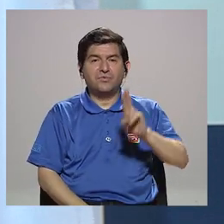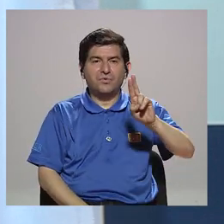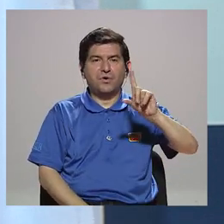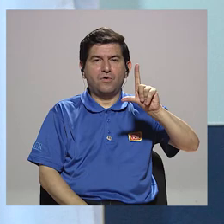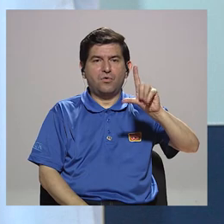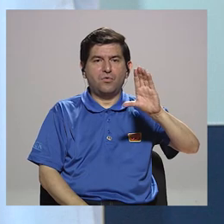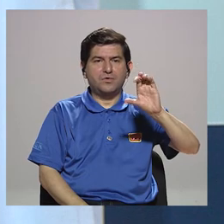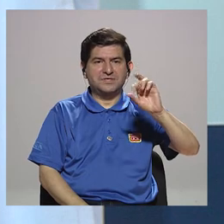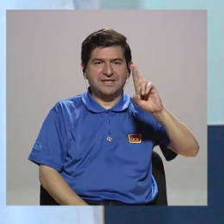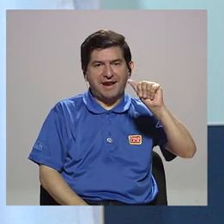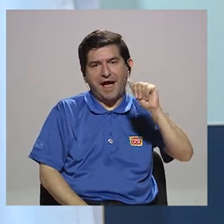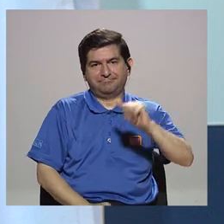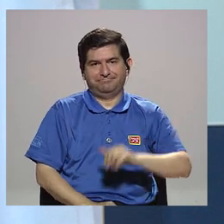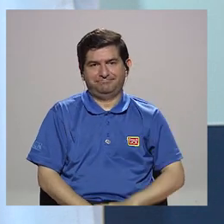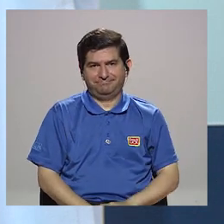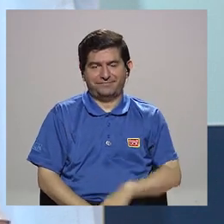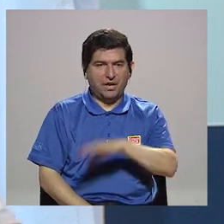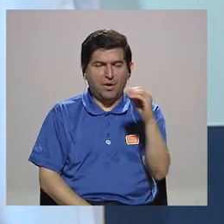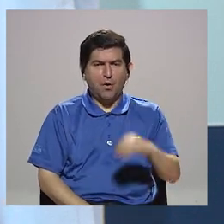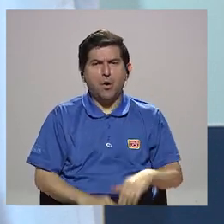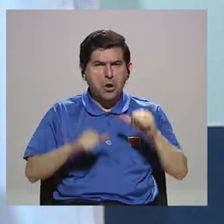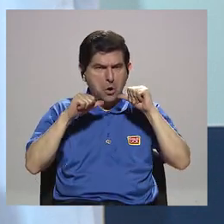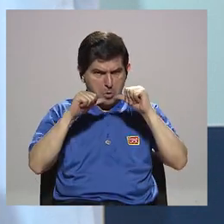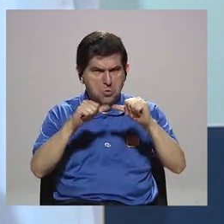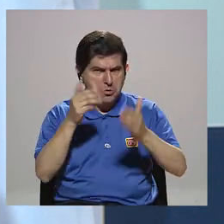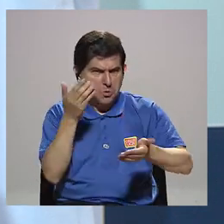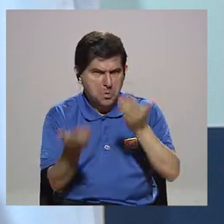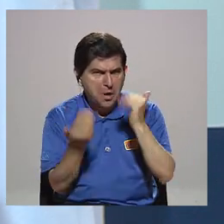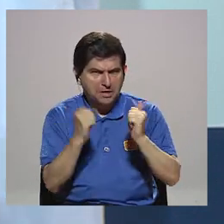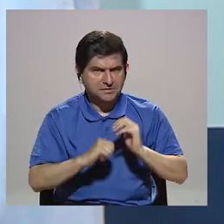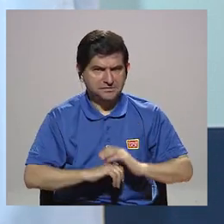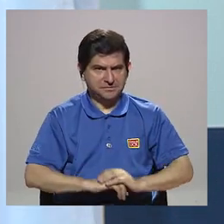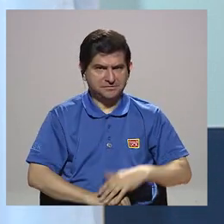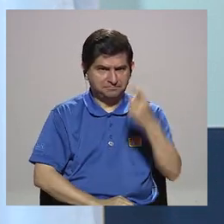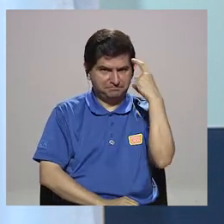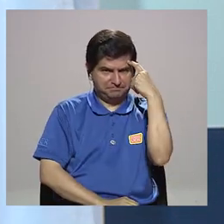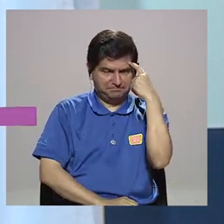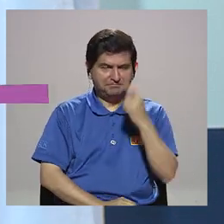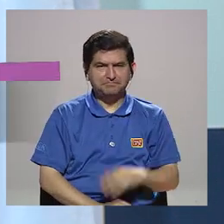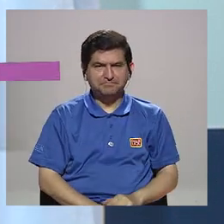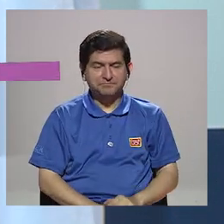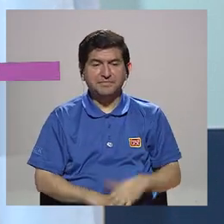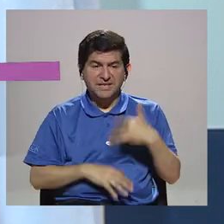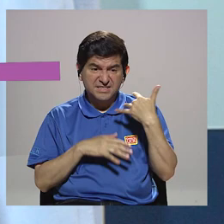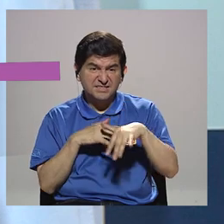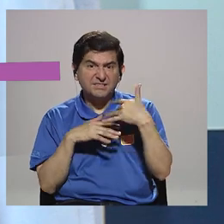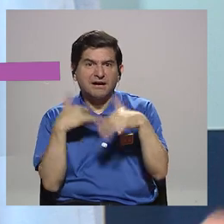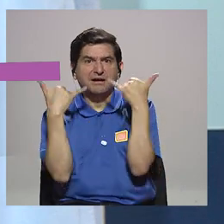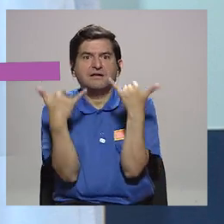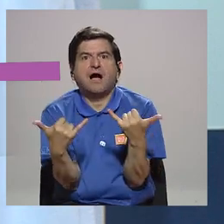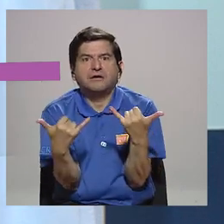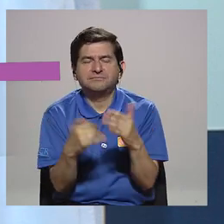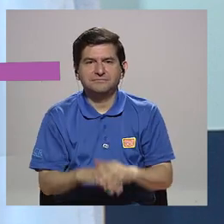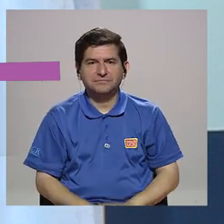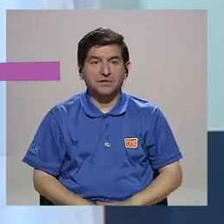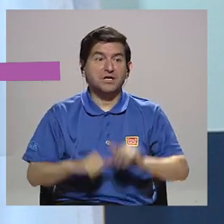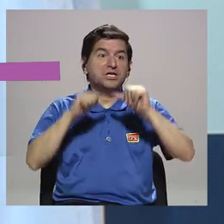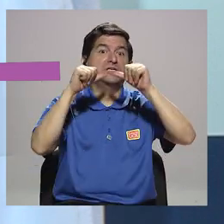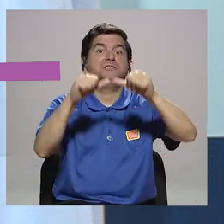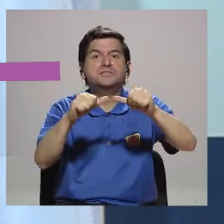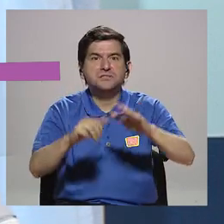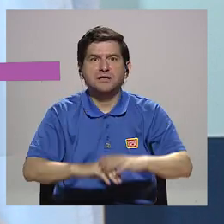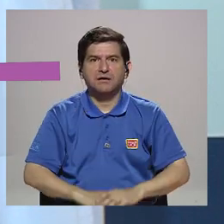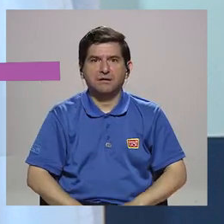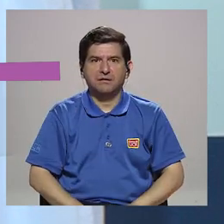hace una úlcera. Y o si sigue más, digámoslo, a la larga sangra. Y o si